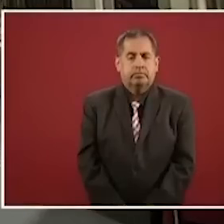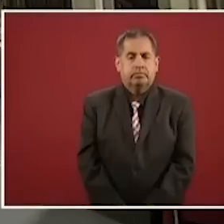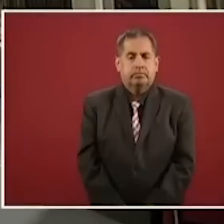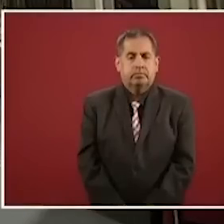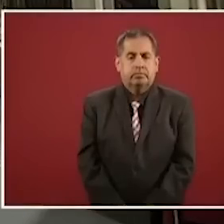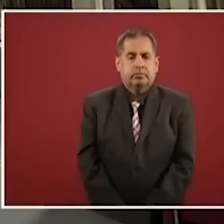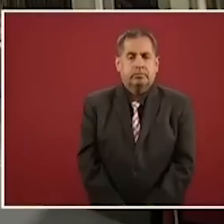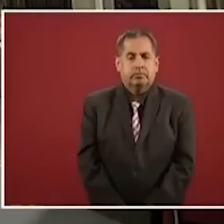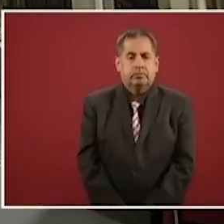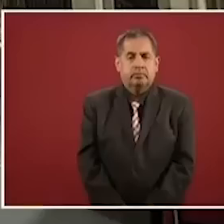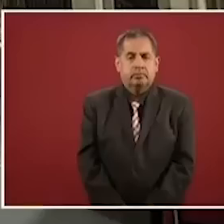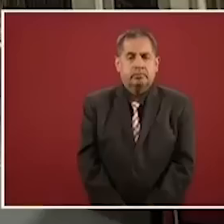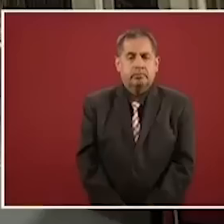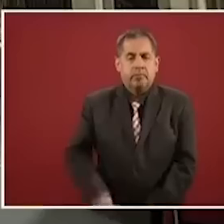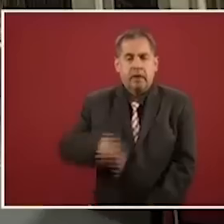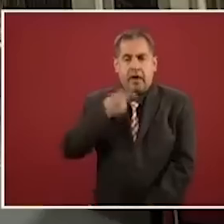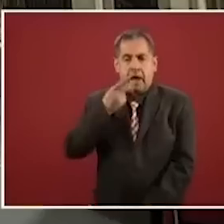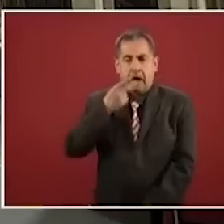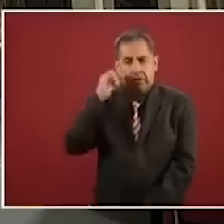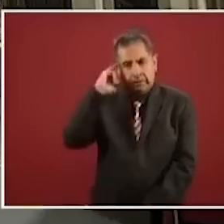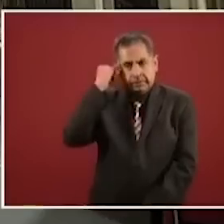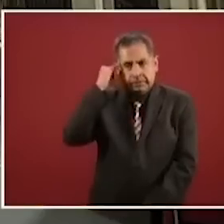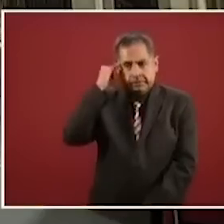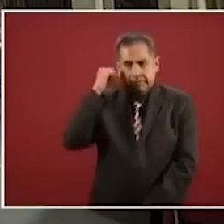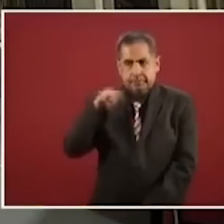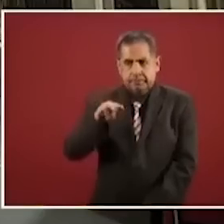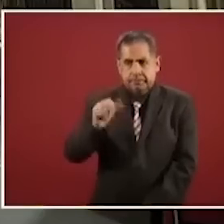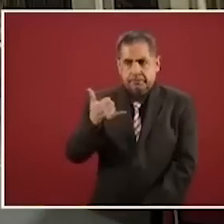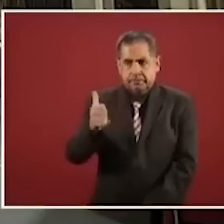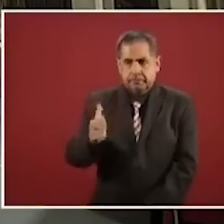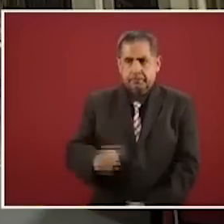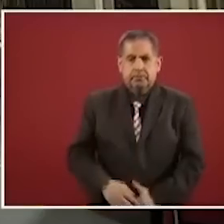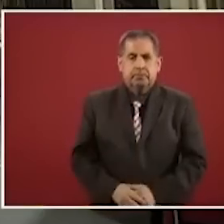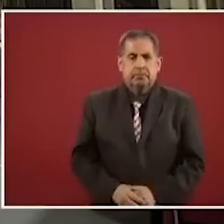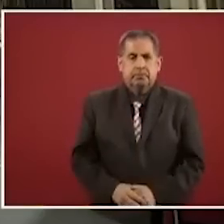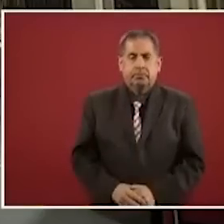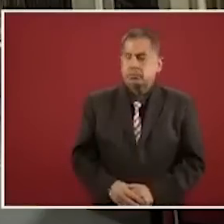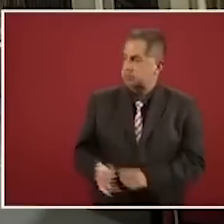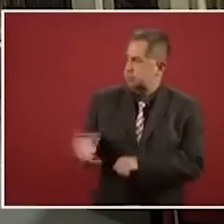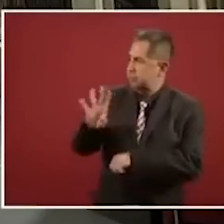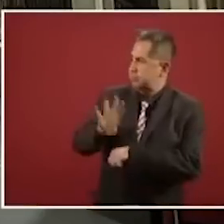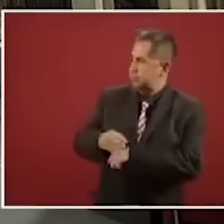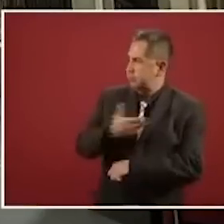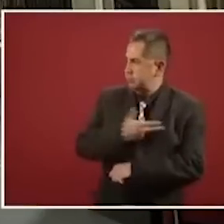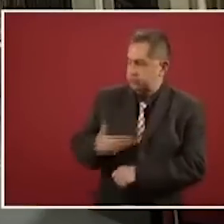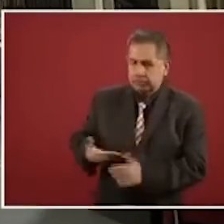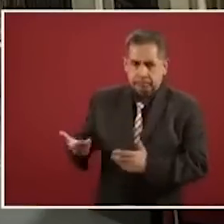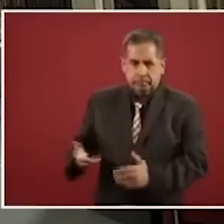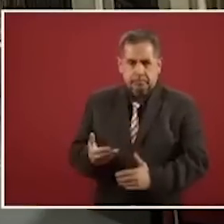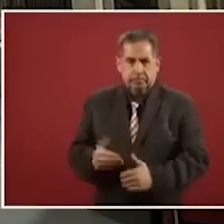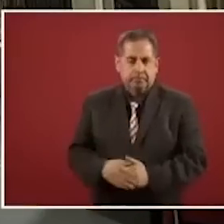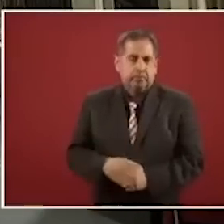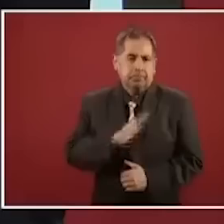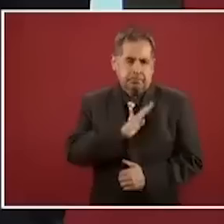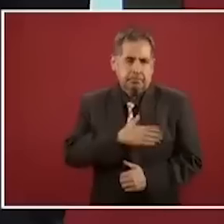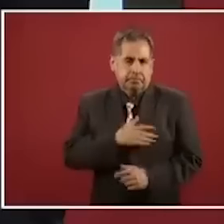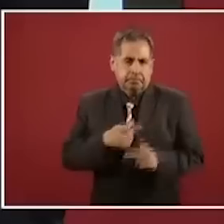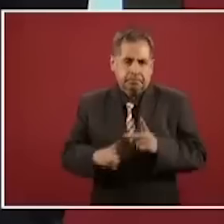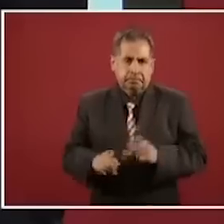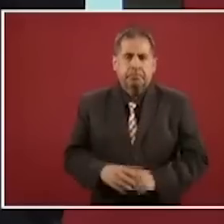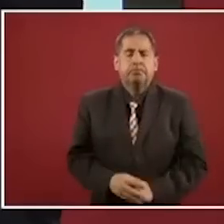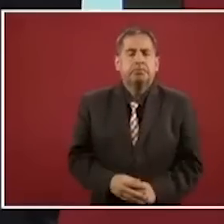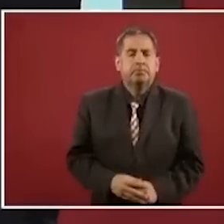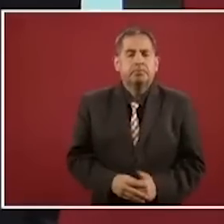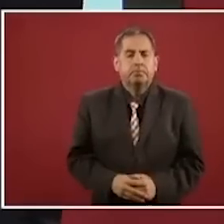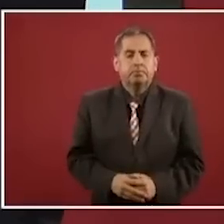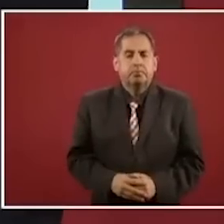presidente. Magepe Gukteskech, con su veña, señor presidente. Muy buenos